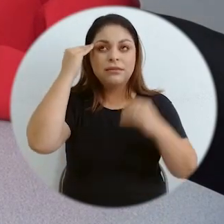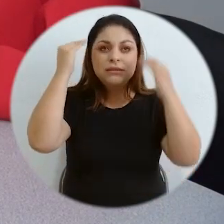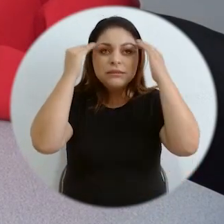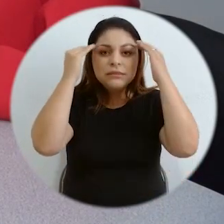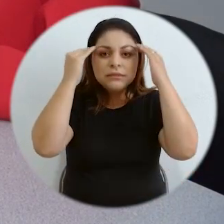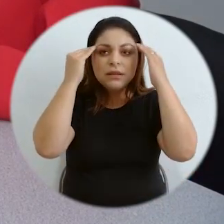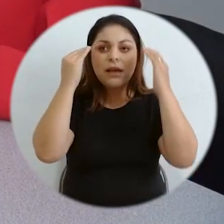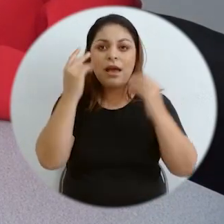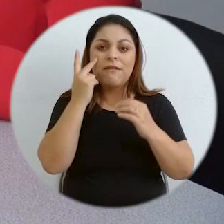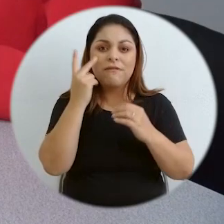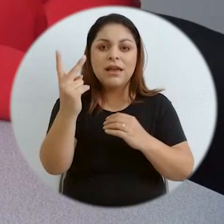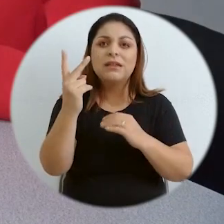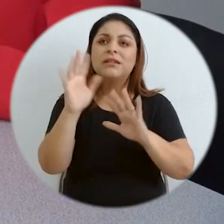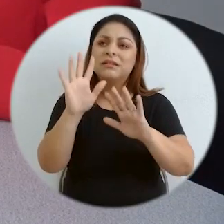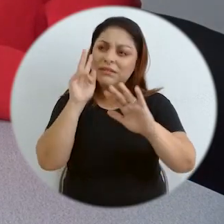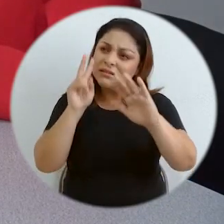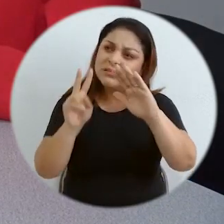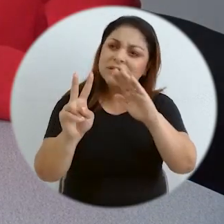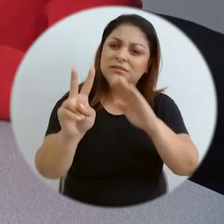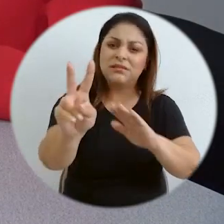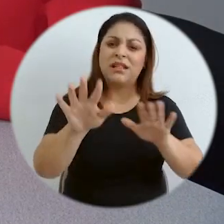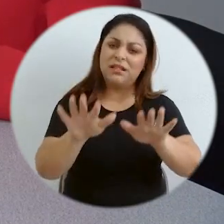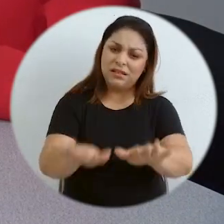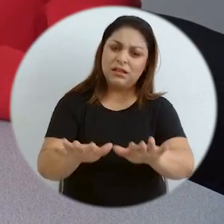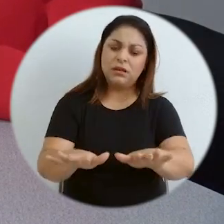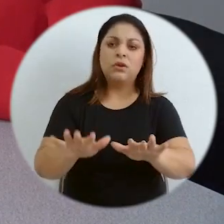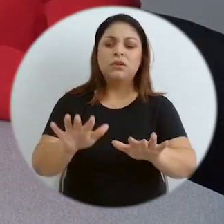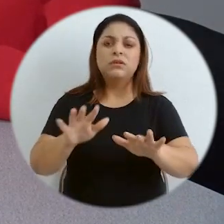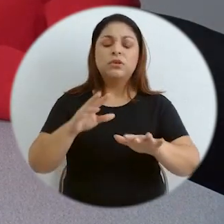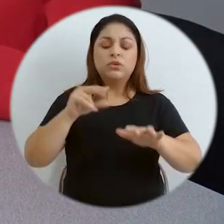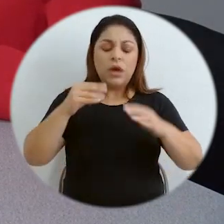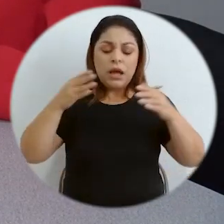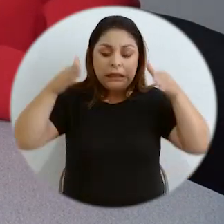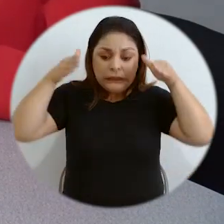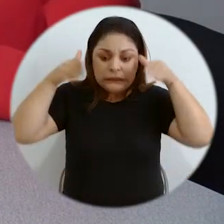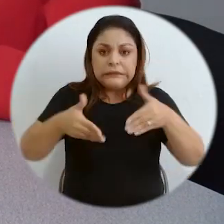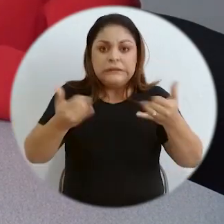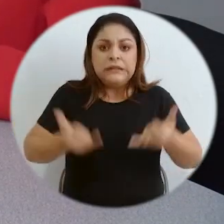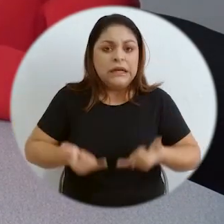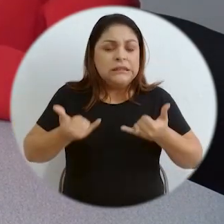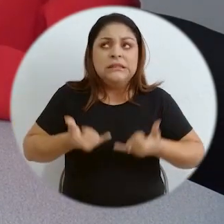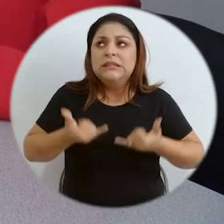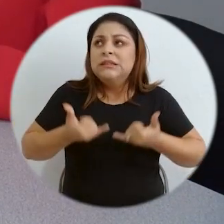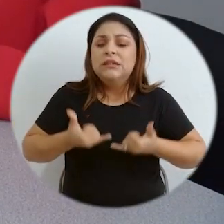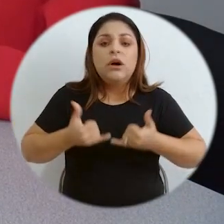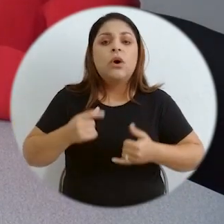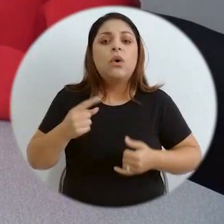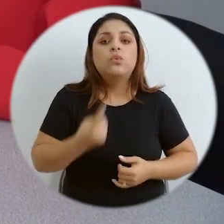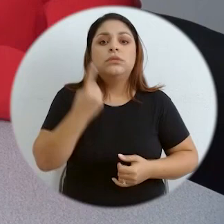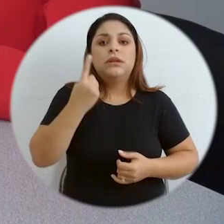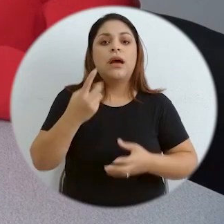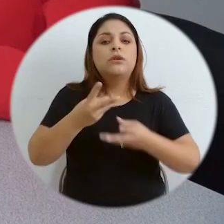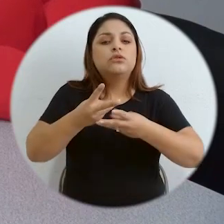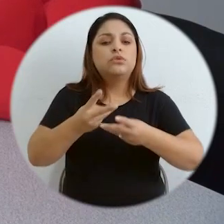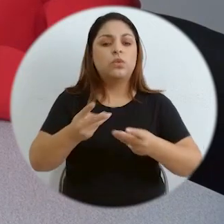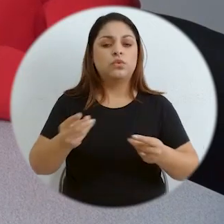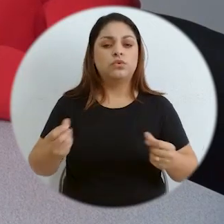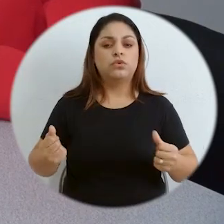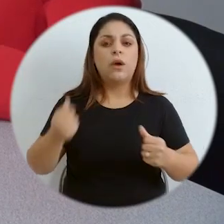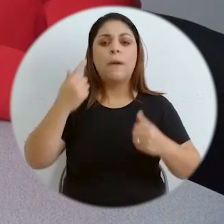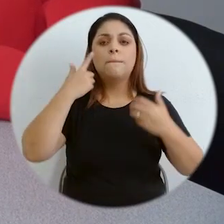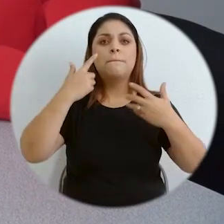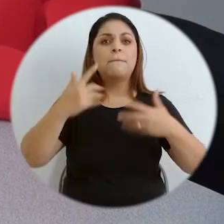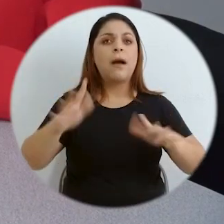para ver más allá, sino que, ¿verdad?, ve que la única solución para salir